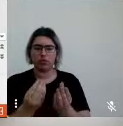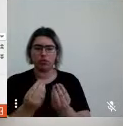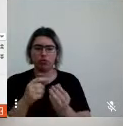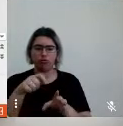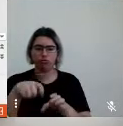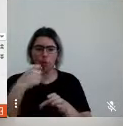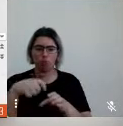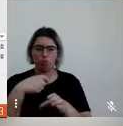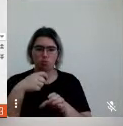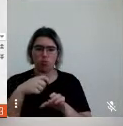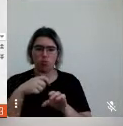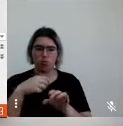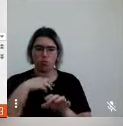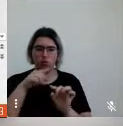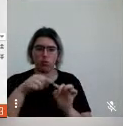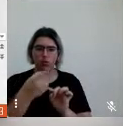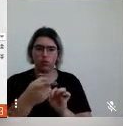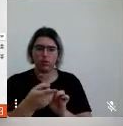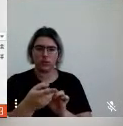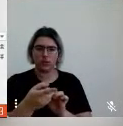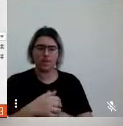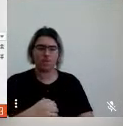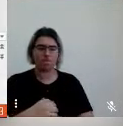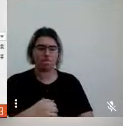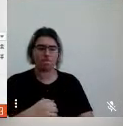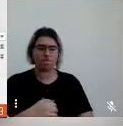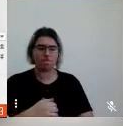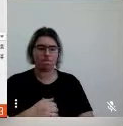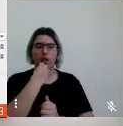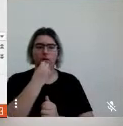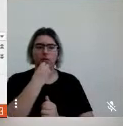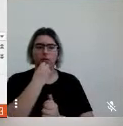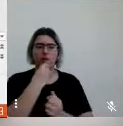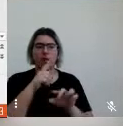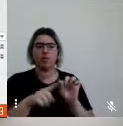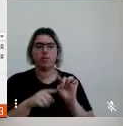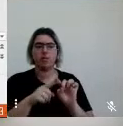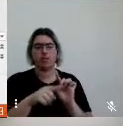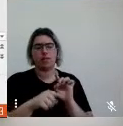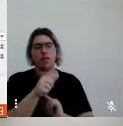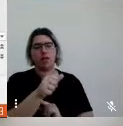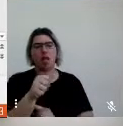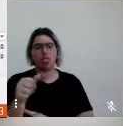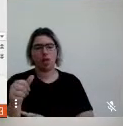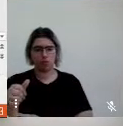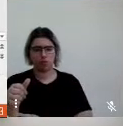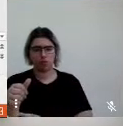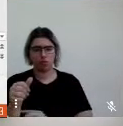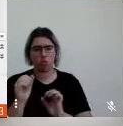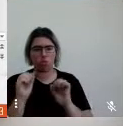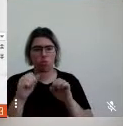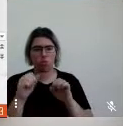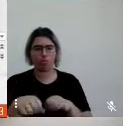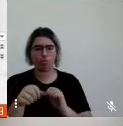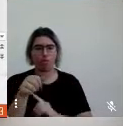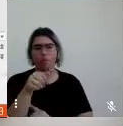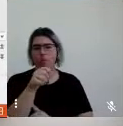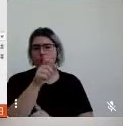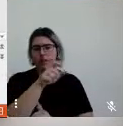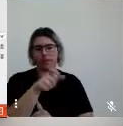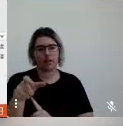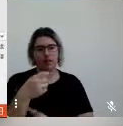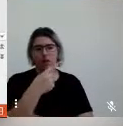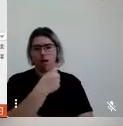A ver, yo lo que siempre digo es que la nutrición tiene que ser personalizada, porque es verdad que cada uno somos un mundo y